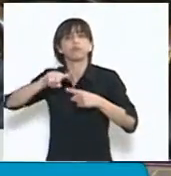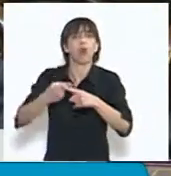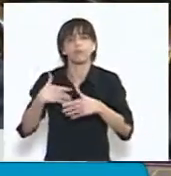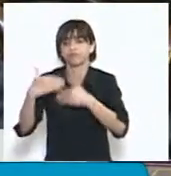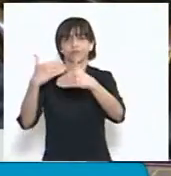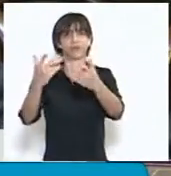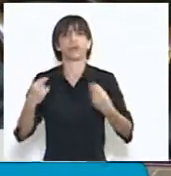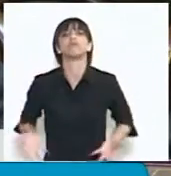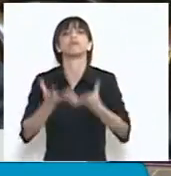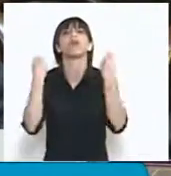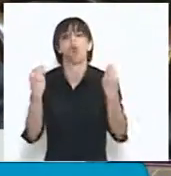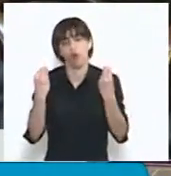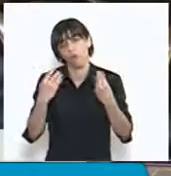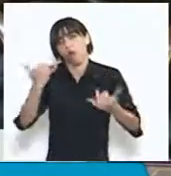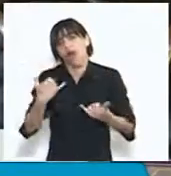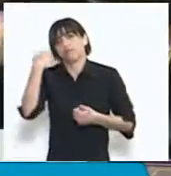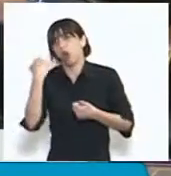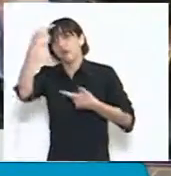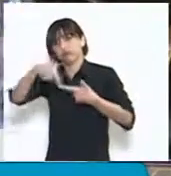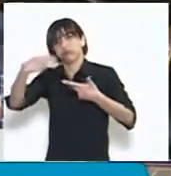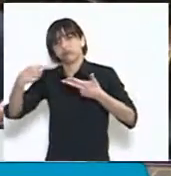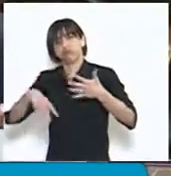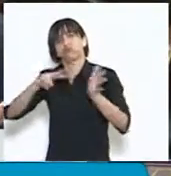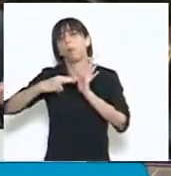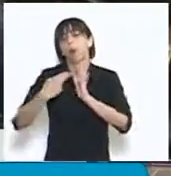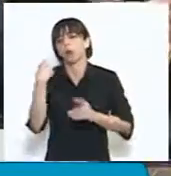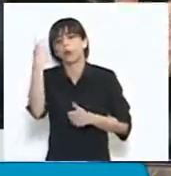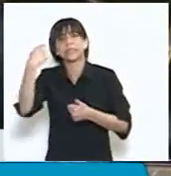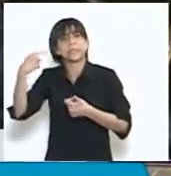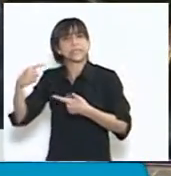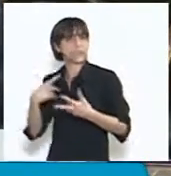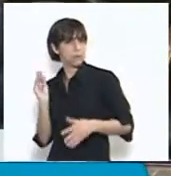y el modelo de equidad social. Pero tenemos un problema.